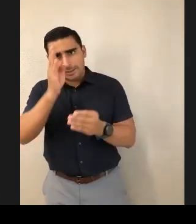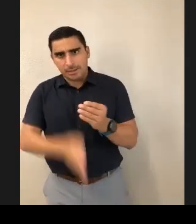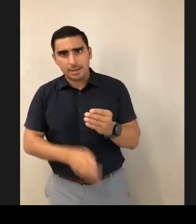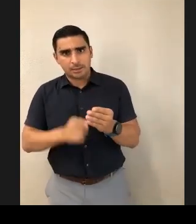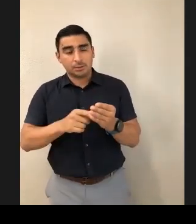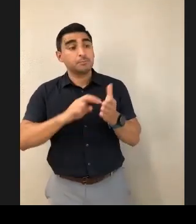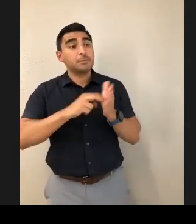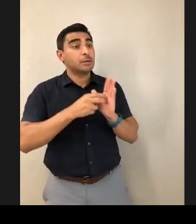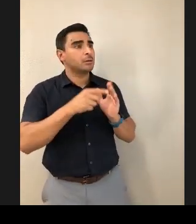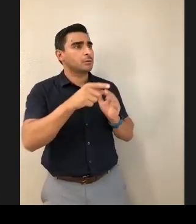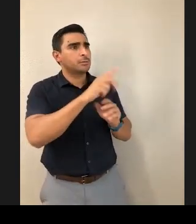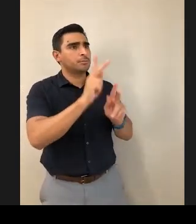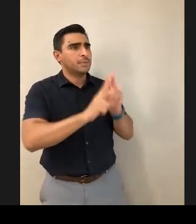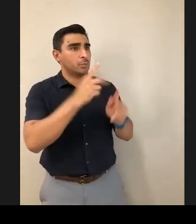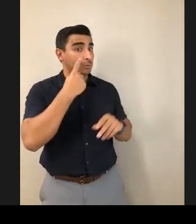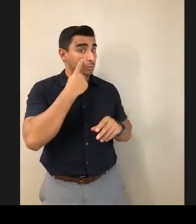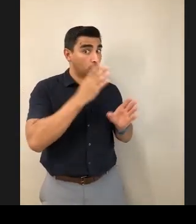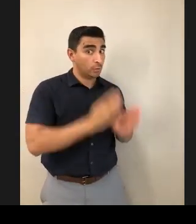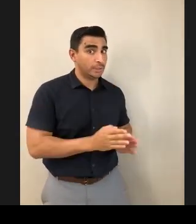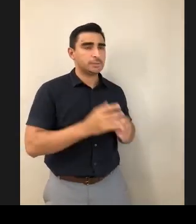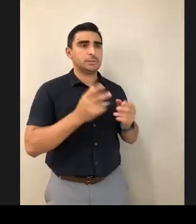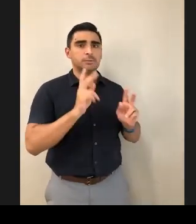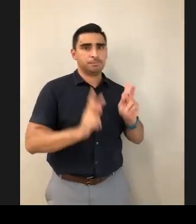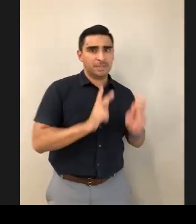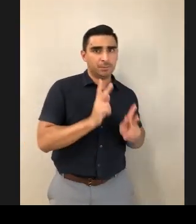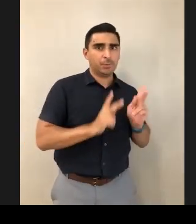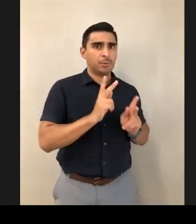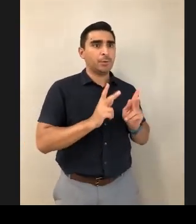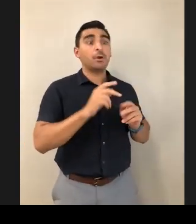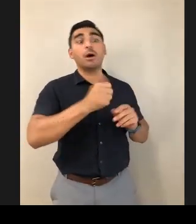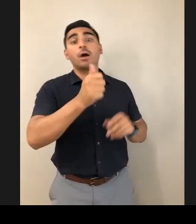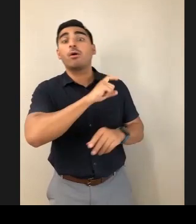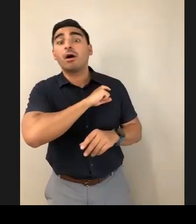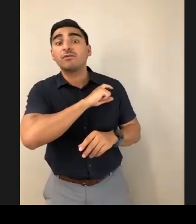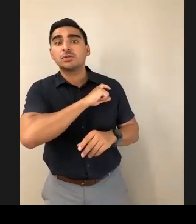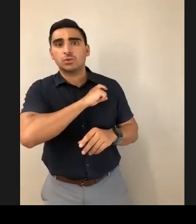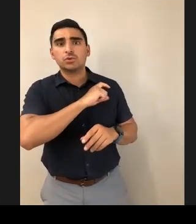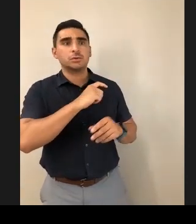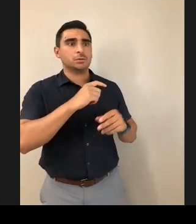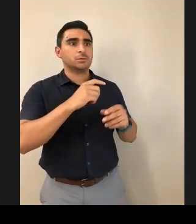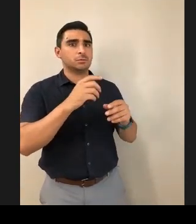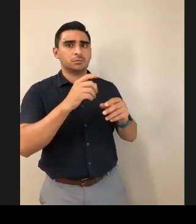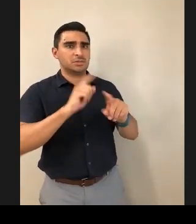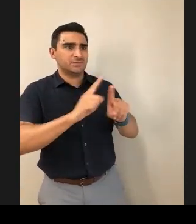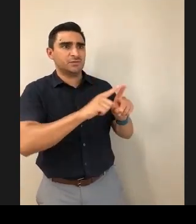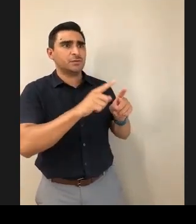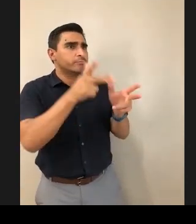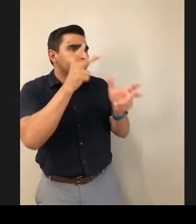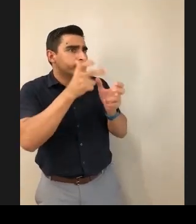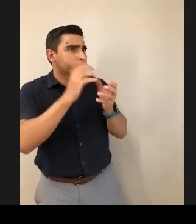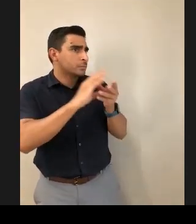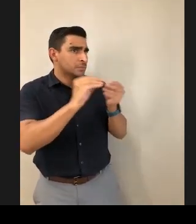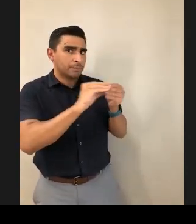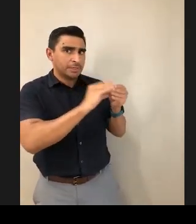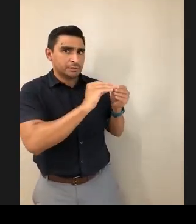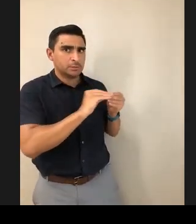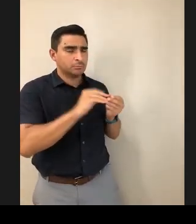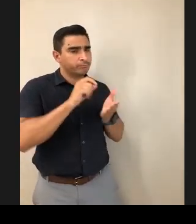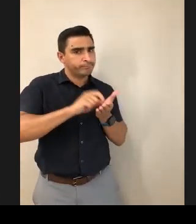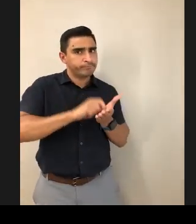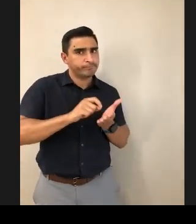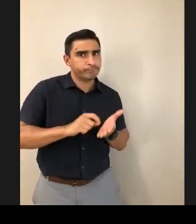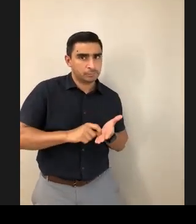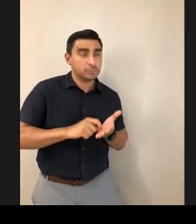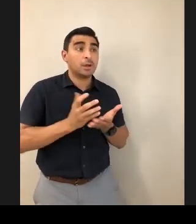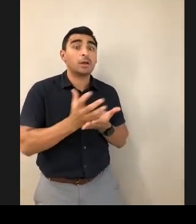final, tomar declaraciones de ciudadanos, de los oficiales, testigos,